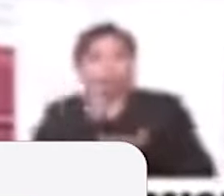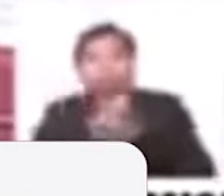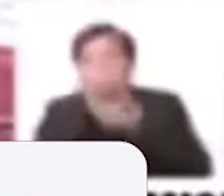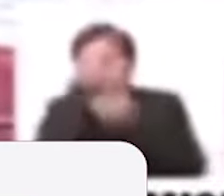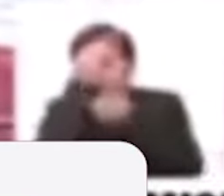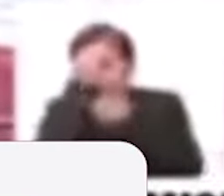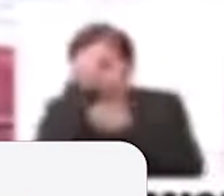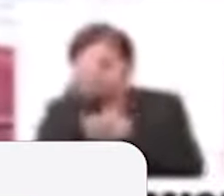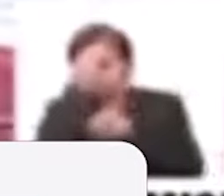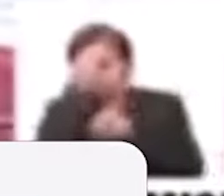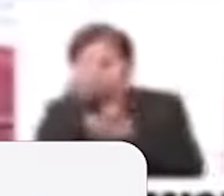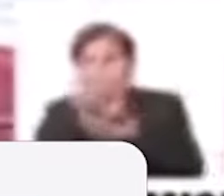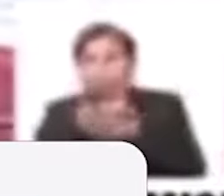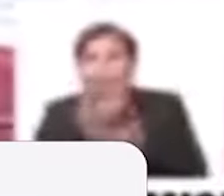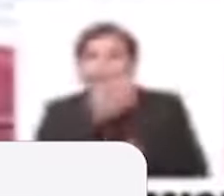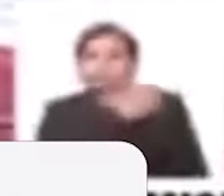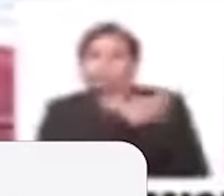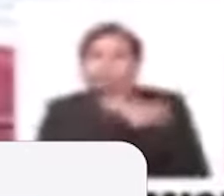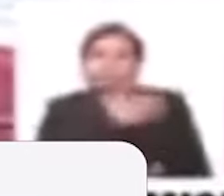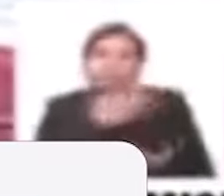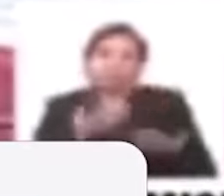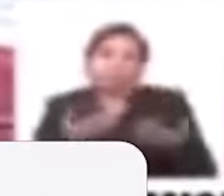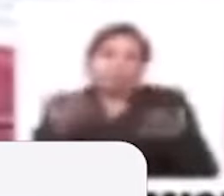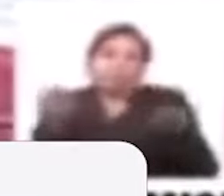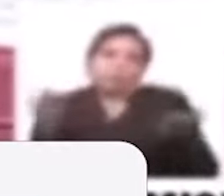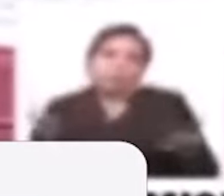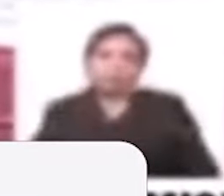general. Y considerar